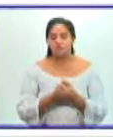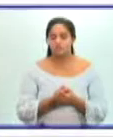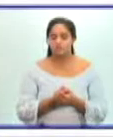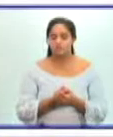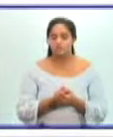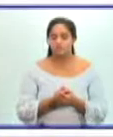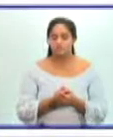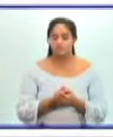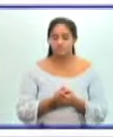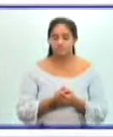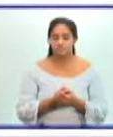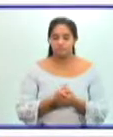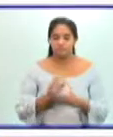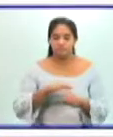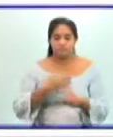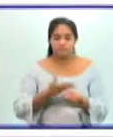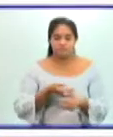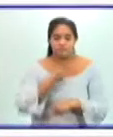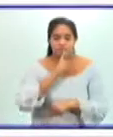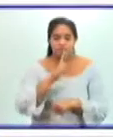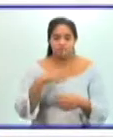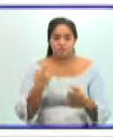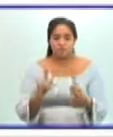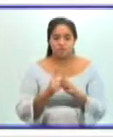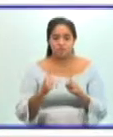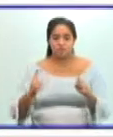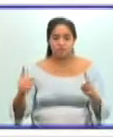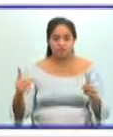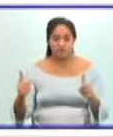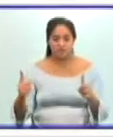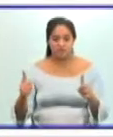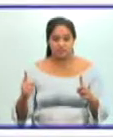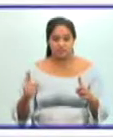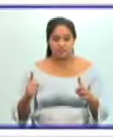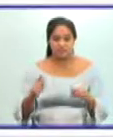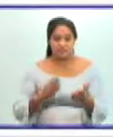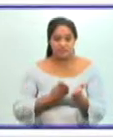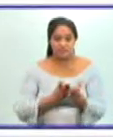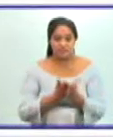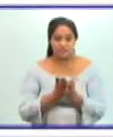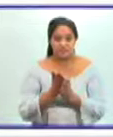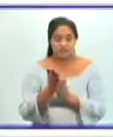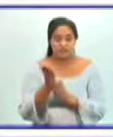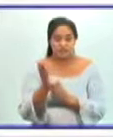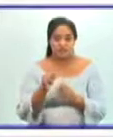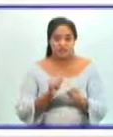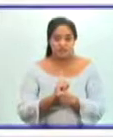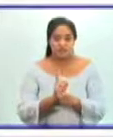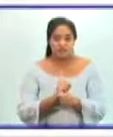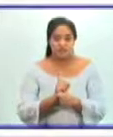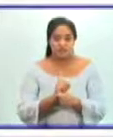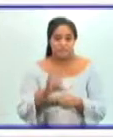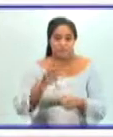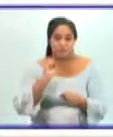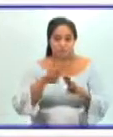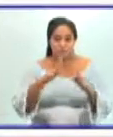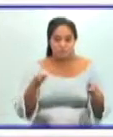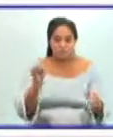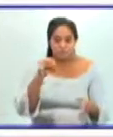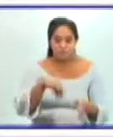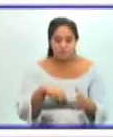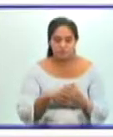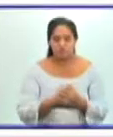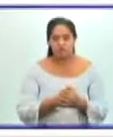Y vas a obtener que la distancia que debe recorrer el perro canelo con el hueso ya en la